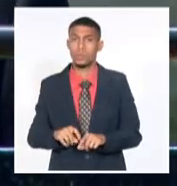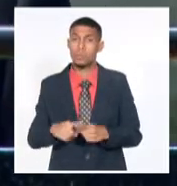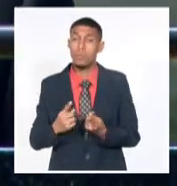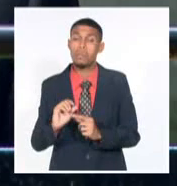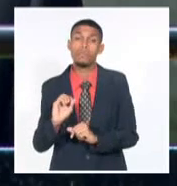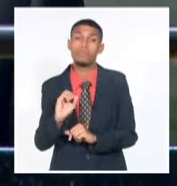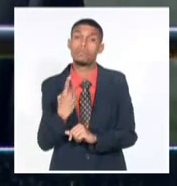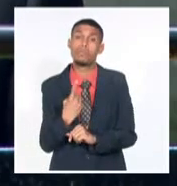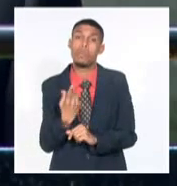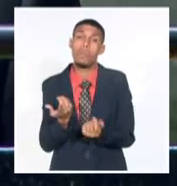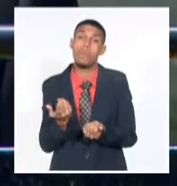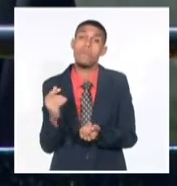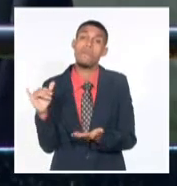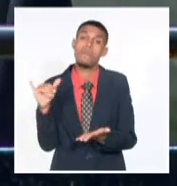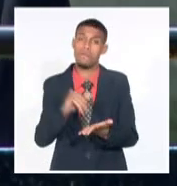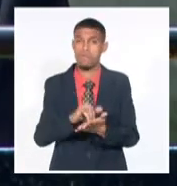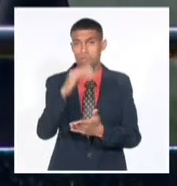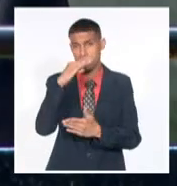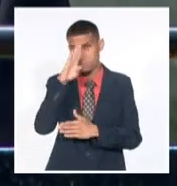visitar a Cuba.